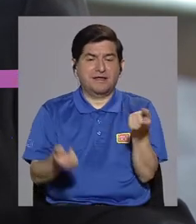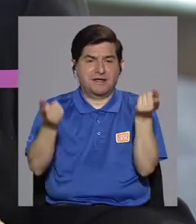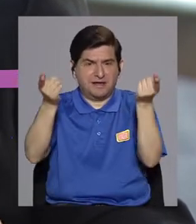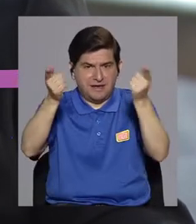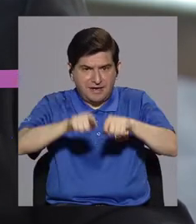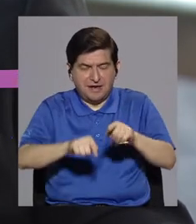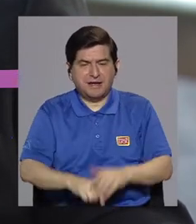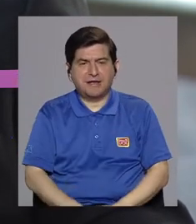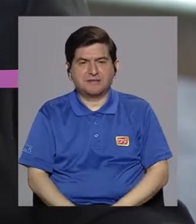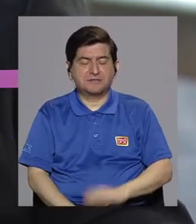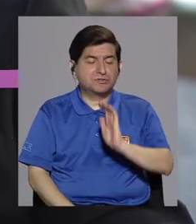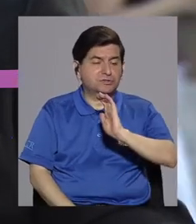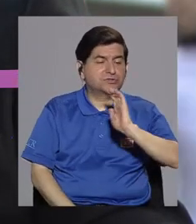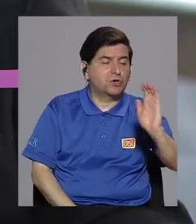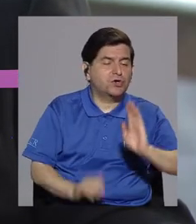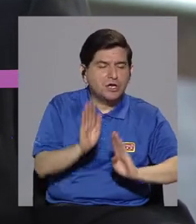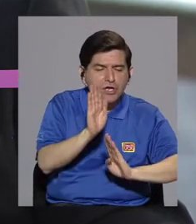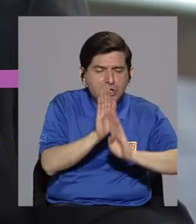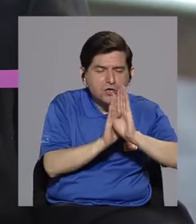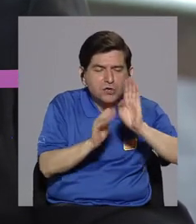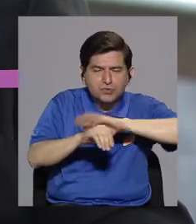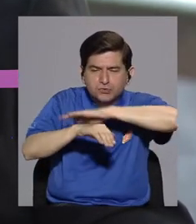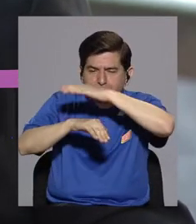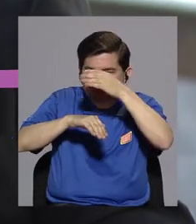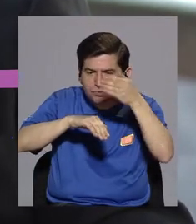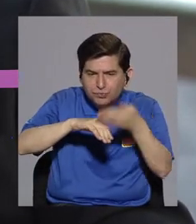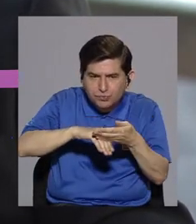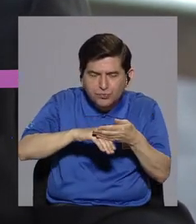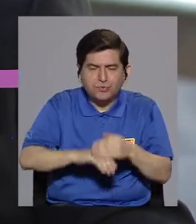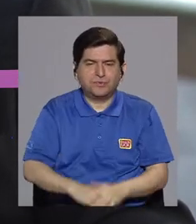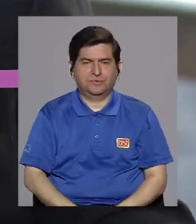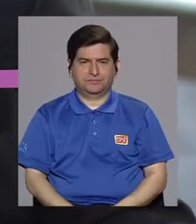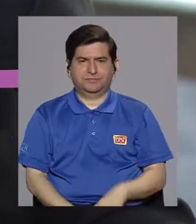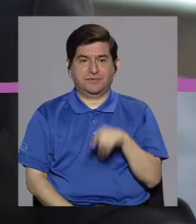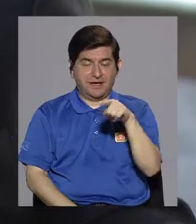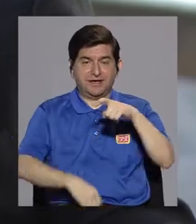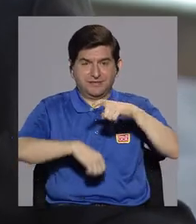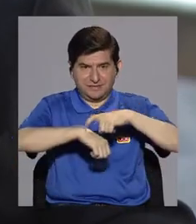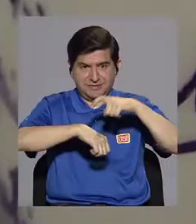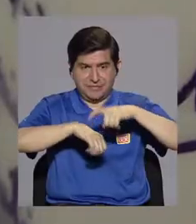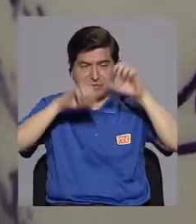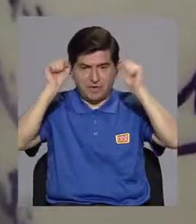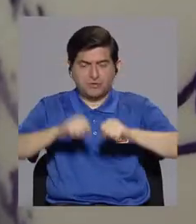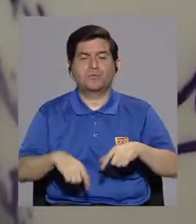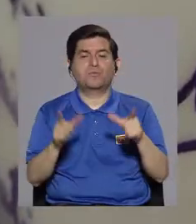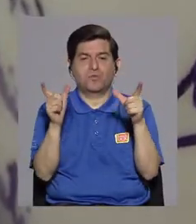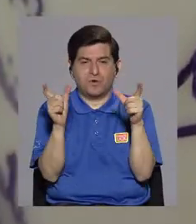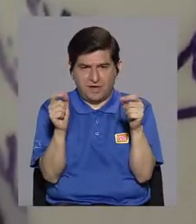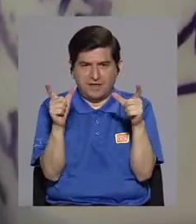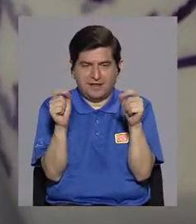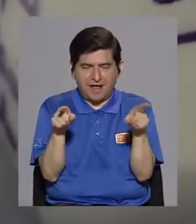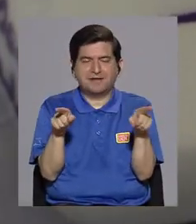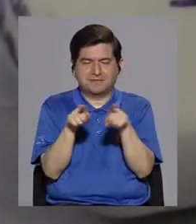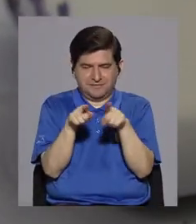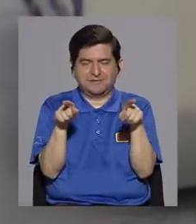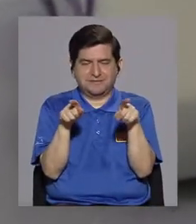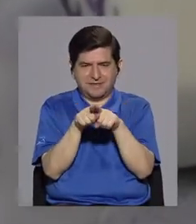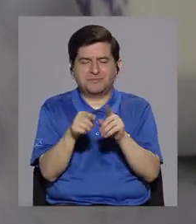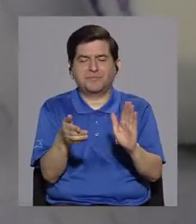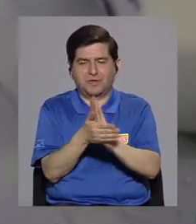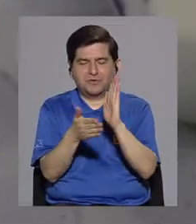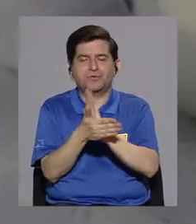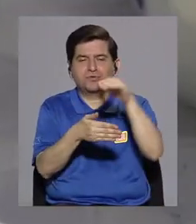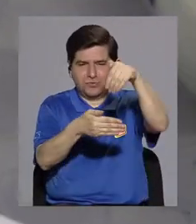decir, los niños que están en desarrollo en el vientre de su madre, puede ser cancerígeno, porque también está